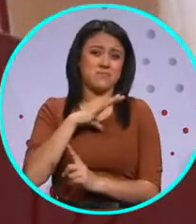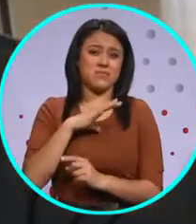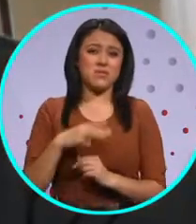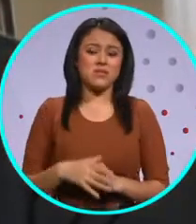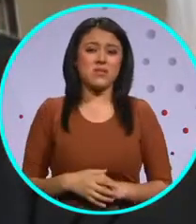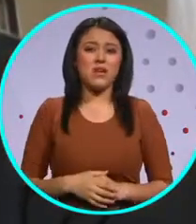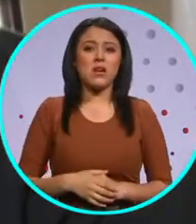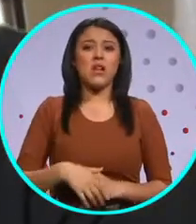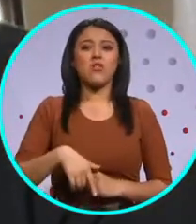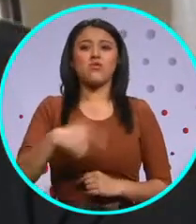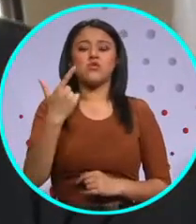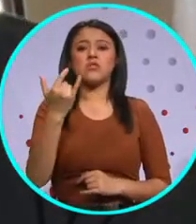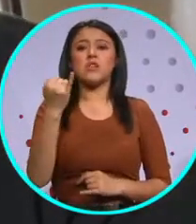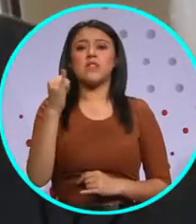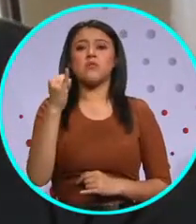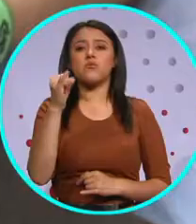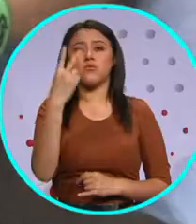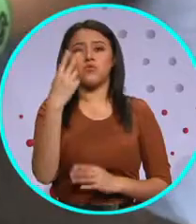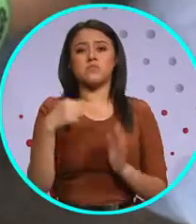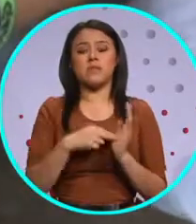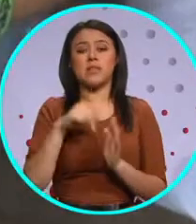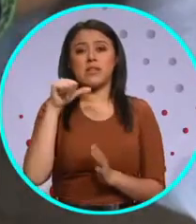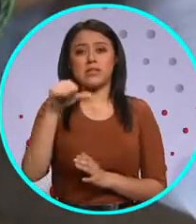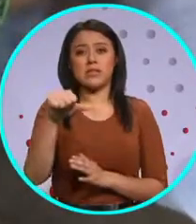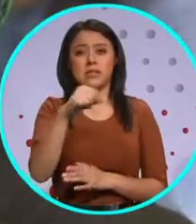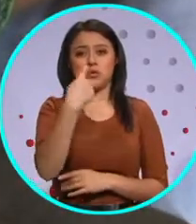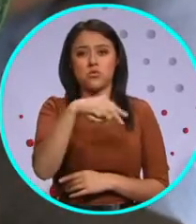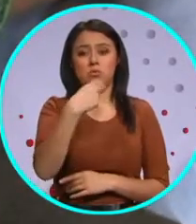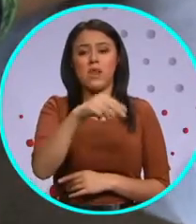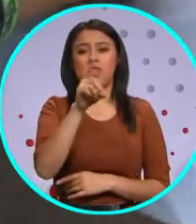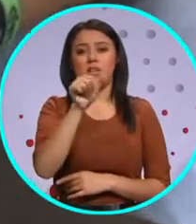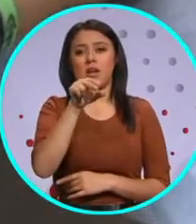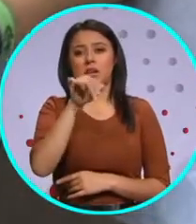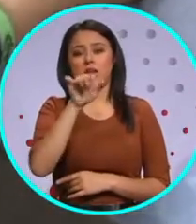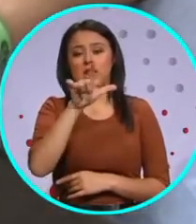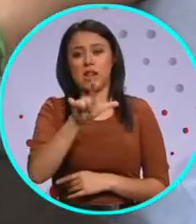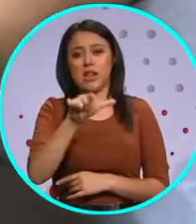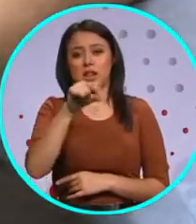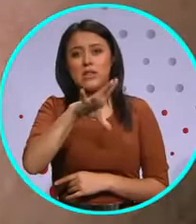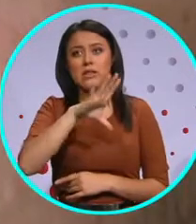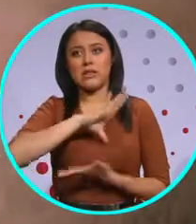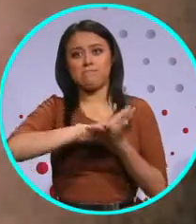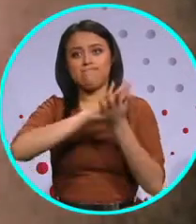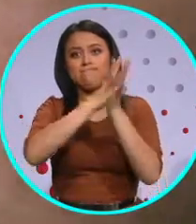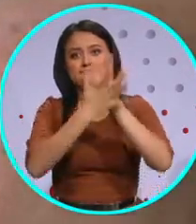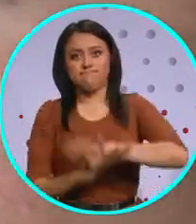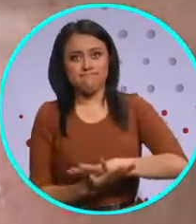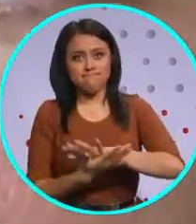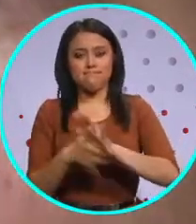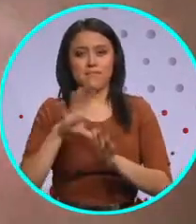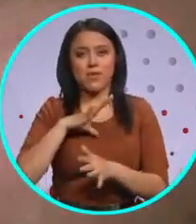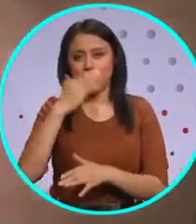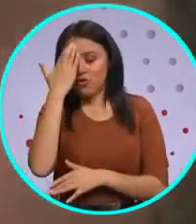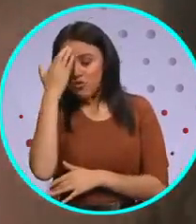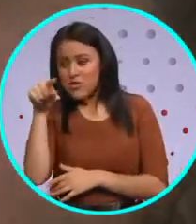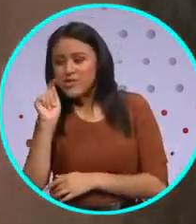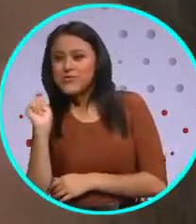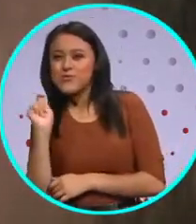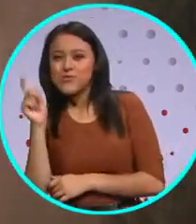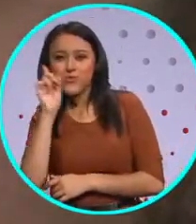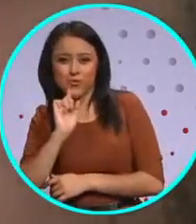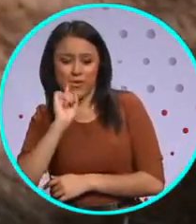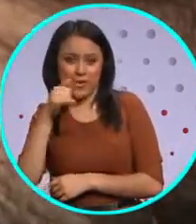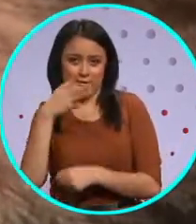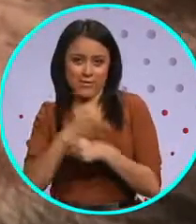el 12 de junio del 2016 la vida de daniel de un giro de 360 grados desde que conoció a su novia ahora